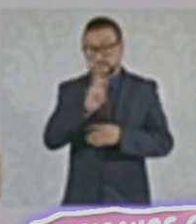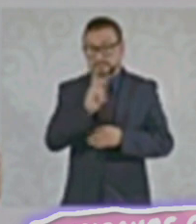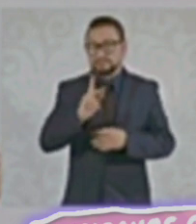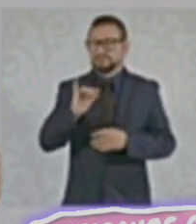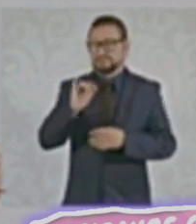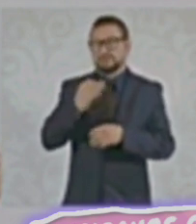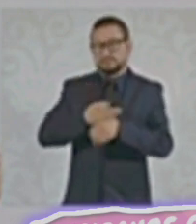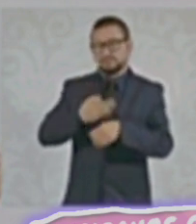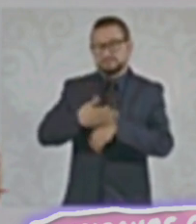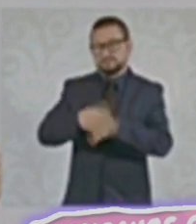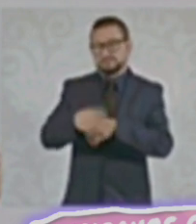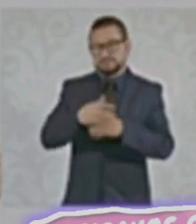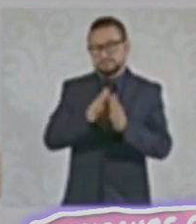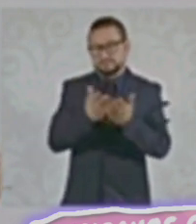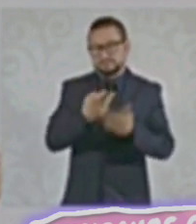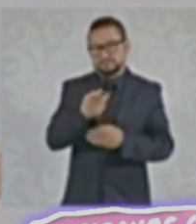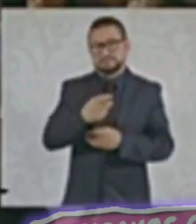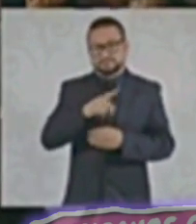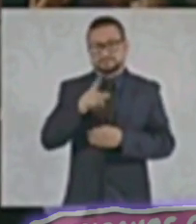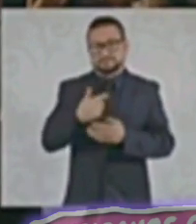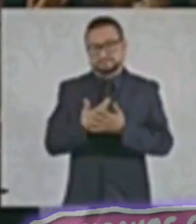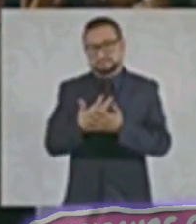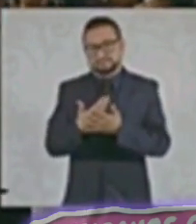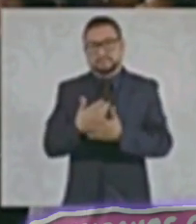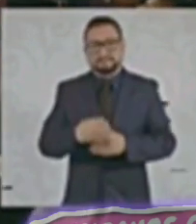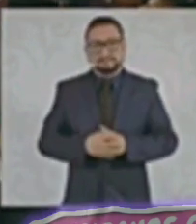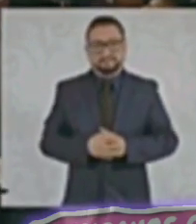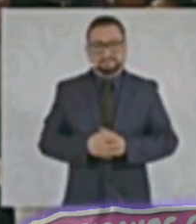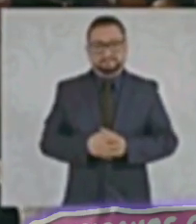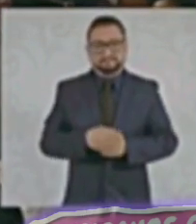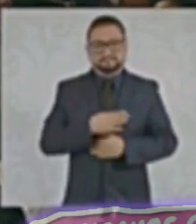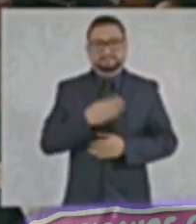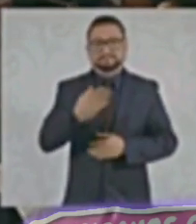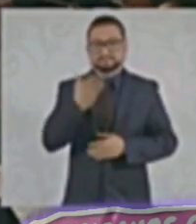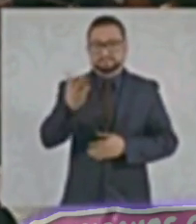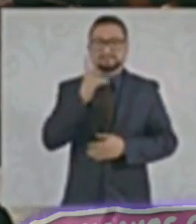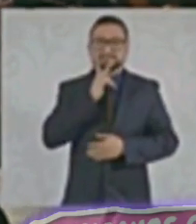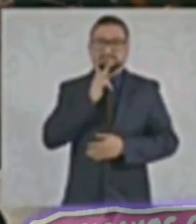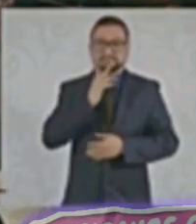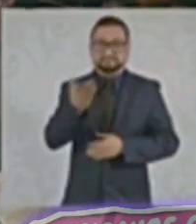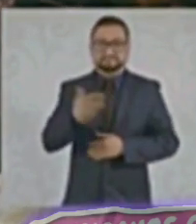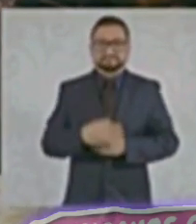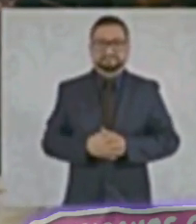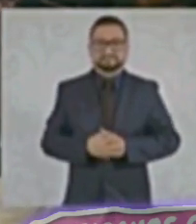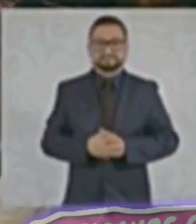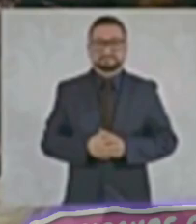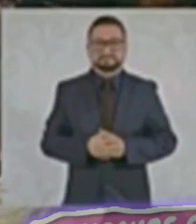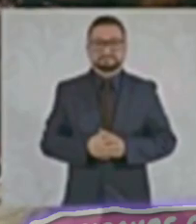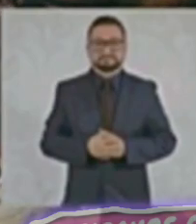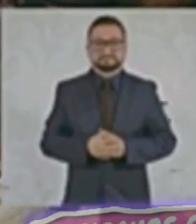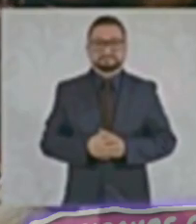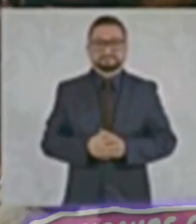veremos. Gracias, buen día a todas y todos. Sí, buen día. Y a ver de este lado, acá.